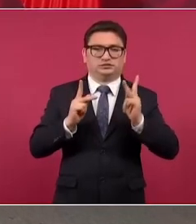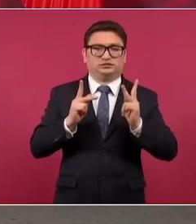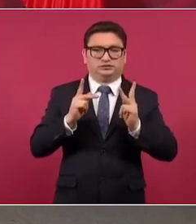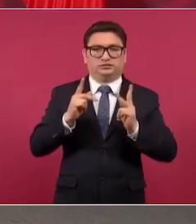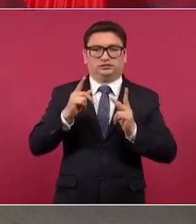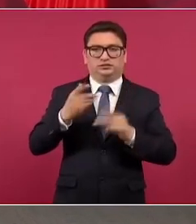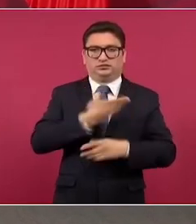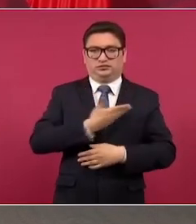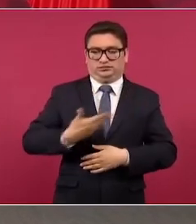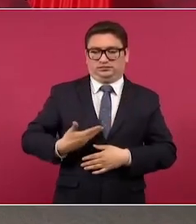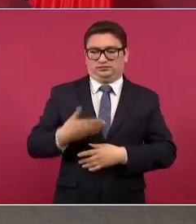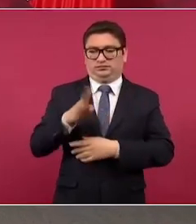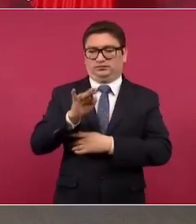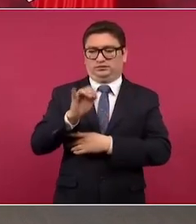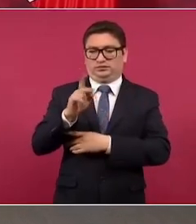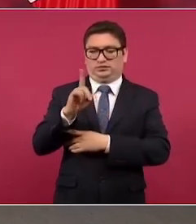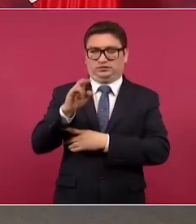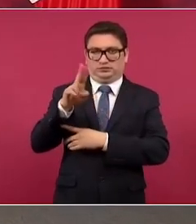del presidente Biden